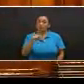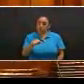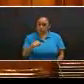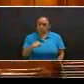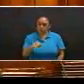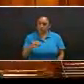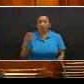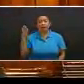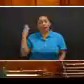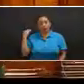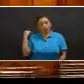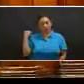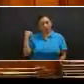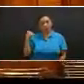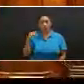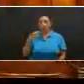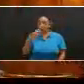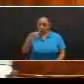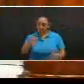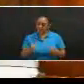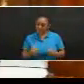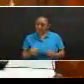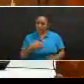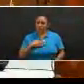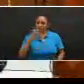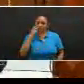papás, ahorita estaría tranquilo.